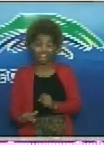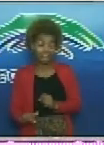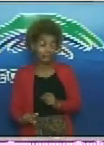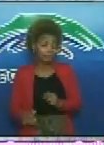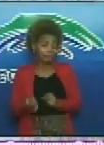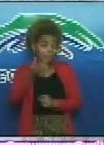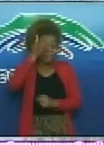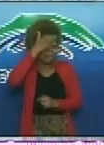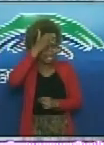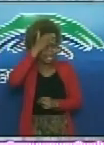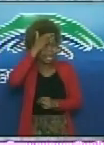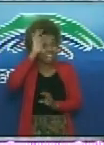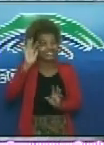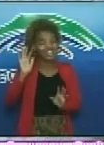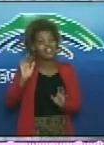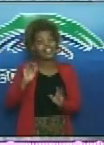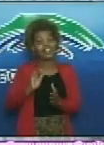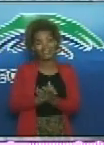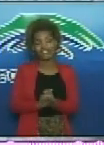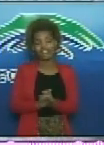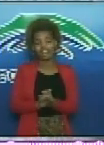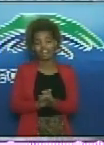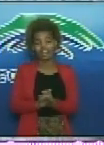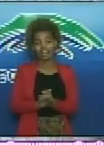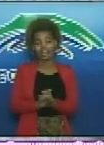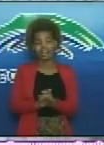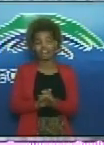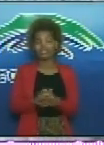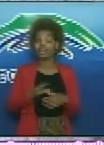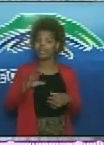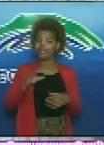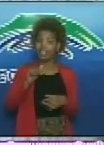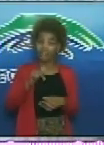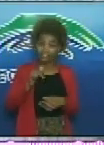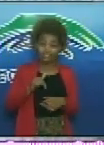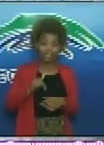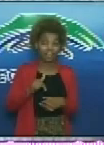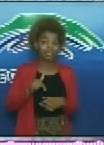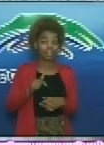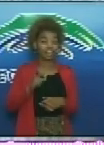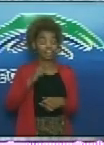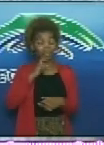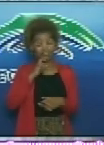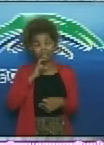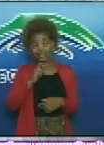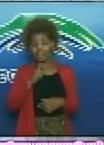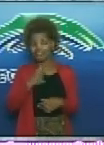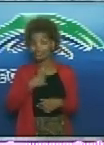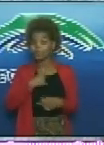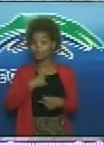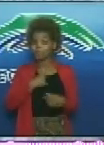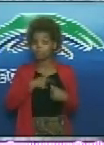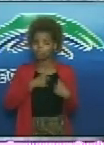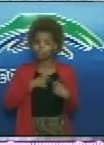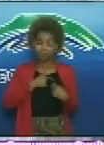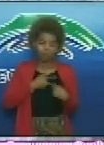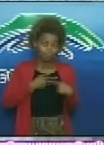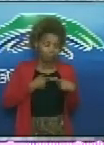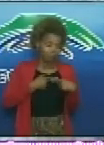traviesísima. El menos aquí es bastante. A pesar de que uno llama todos los días y como comunica con todos los familiares queridos, es difícil, es